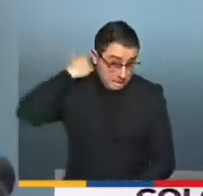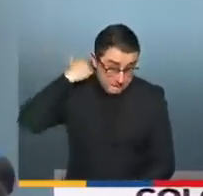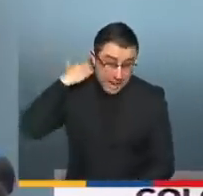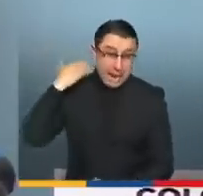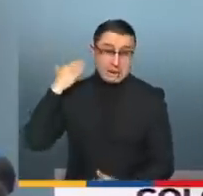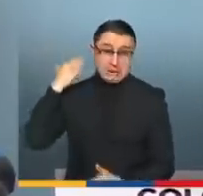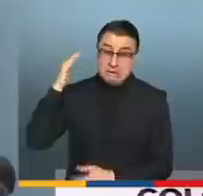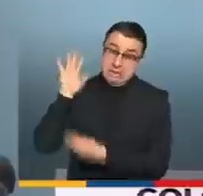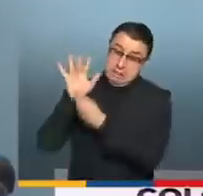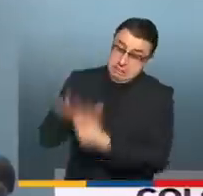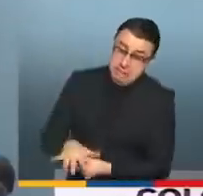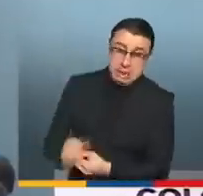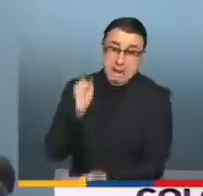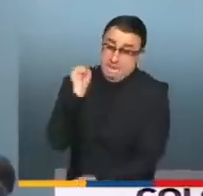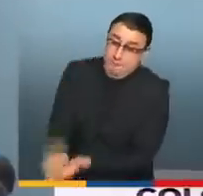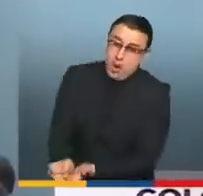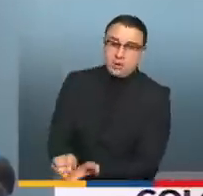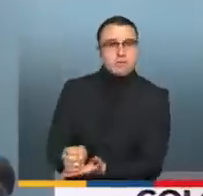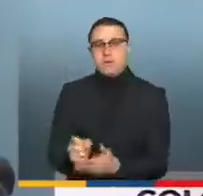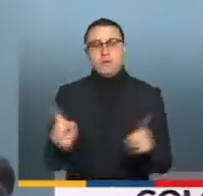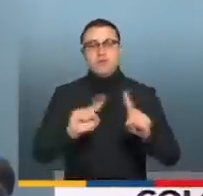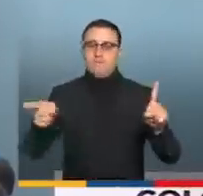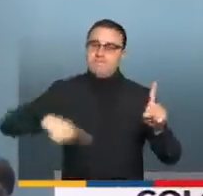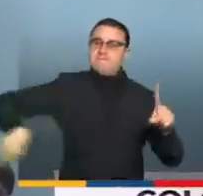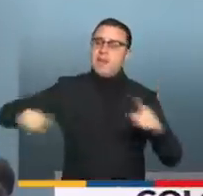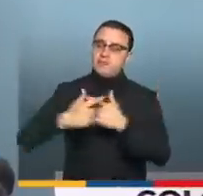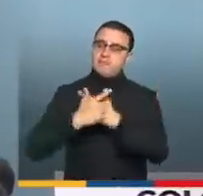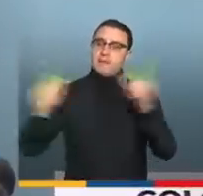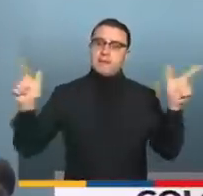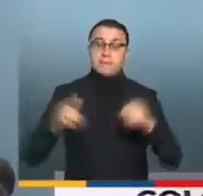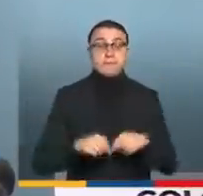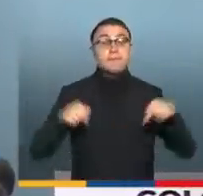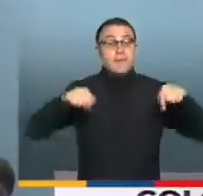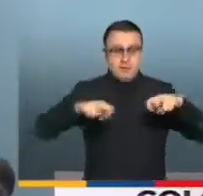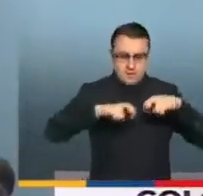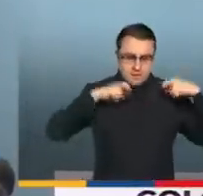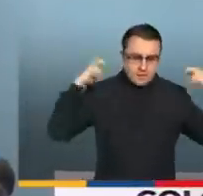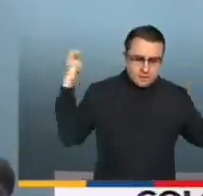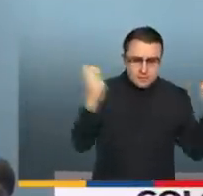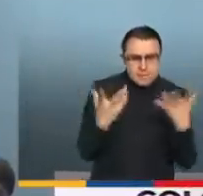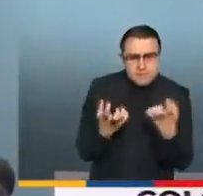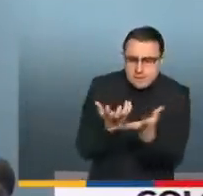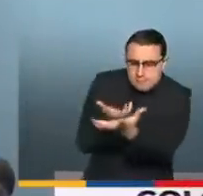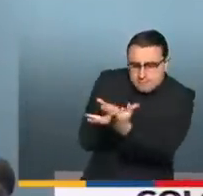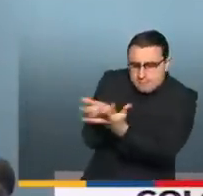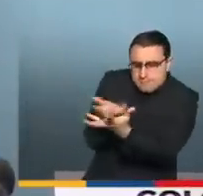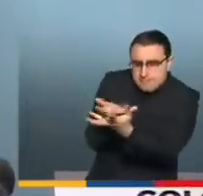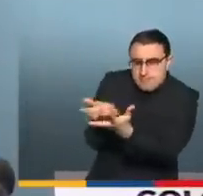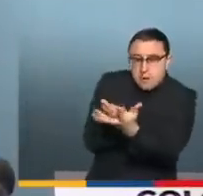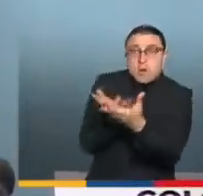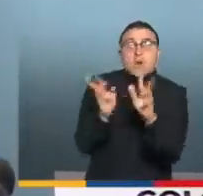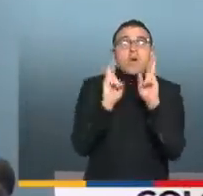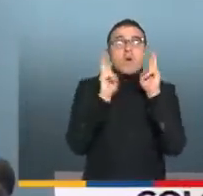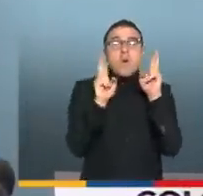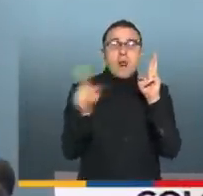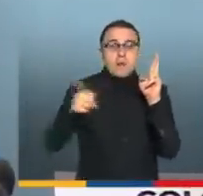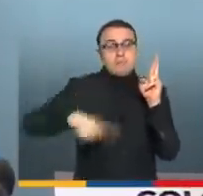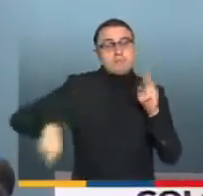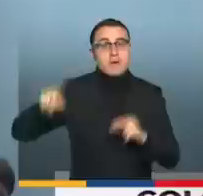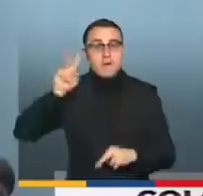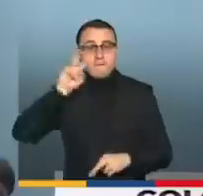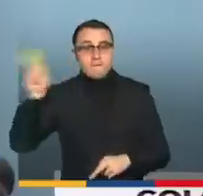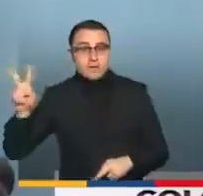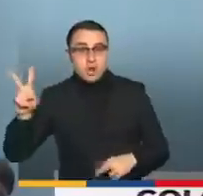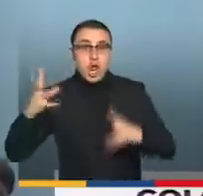conculcadas. Así que ese trabajo de recomendaciones que aquí vamos a hacer, ojalá sea de buen recibo tanto por